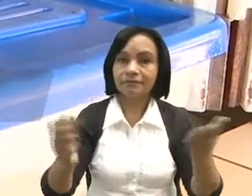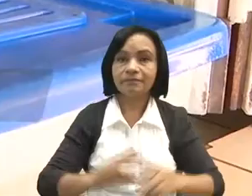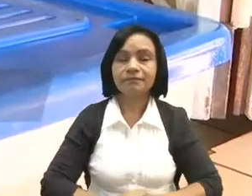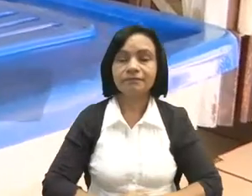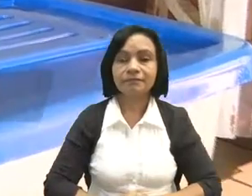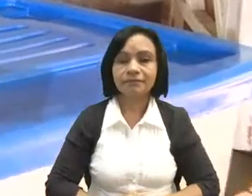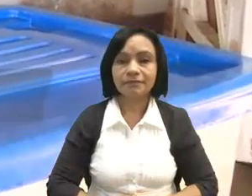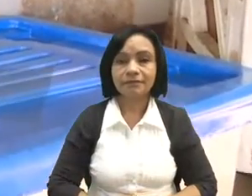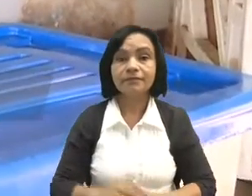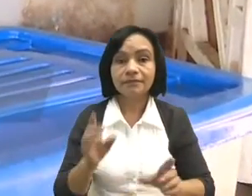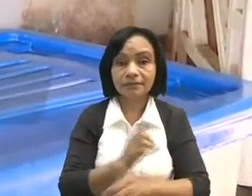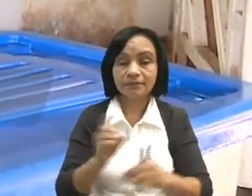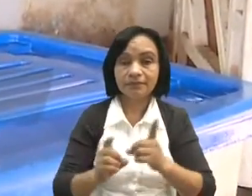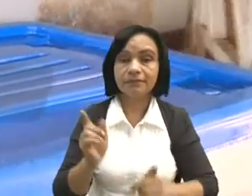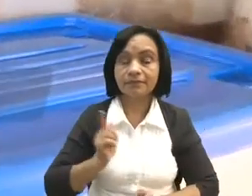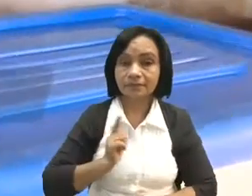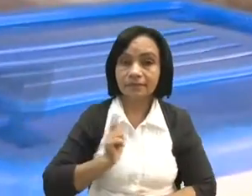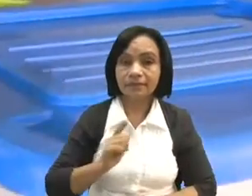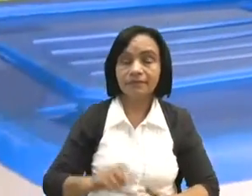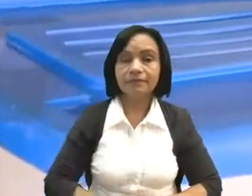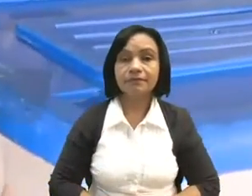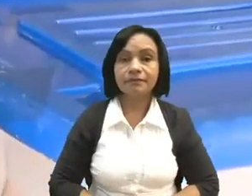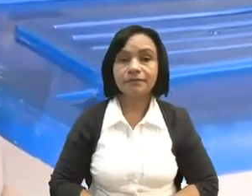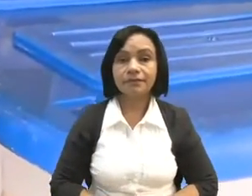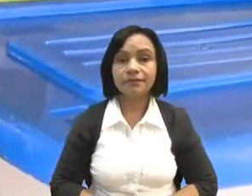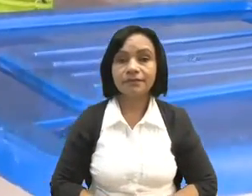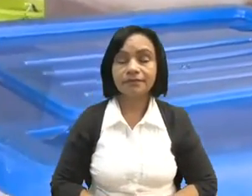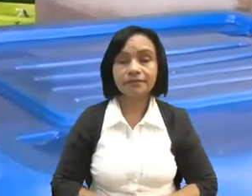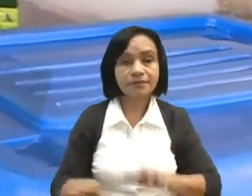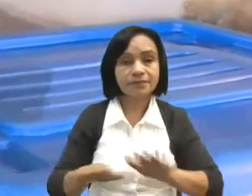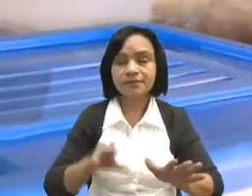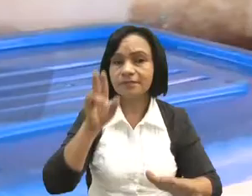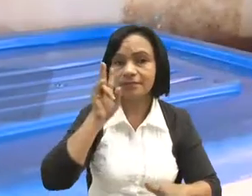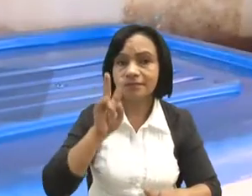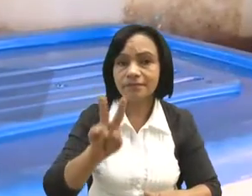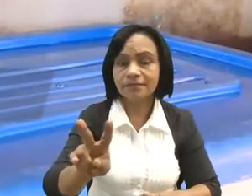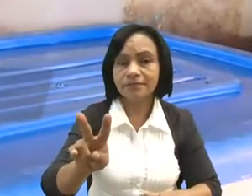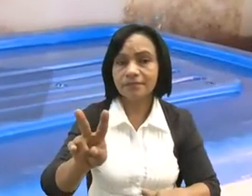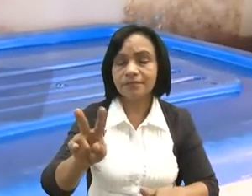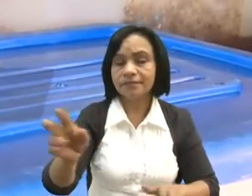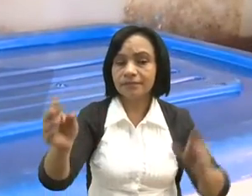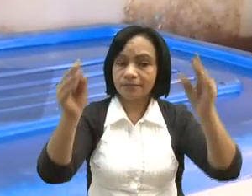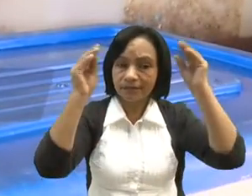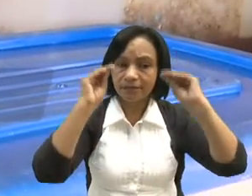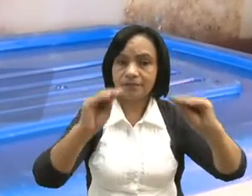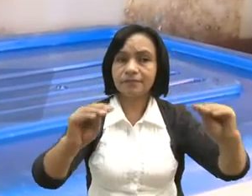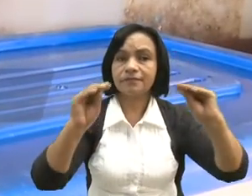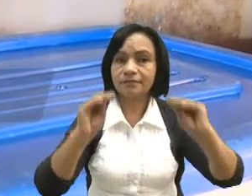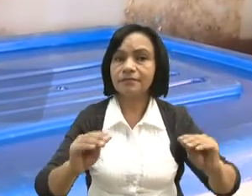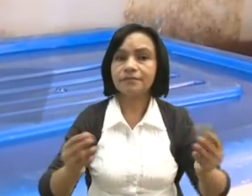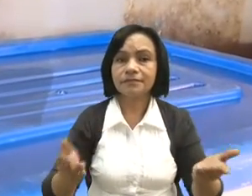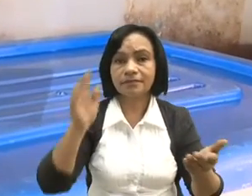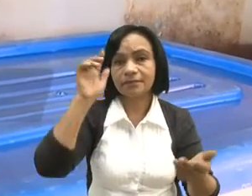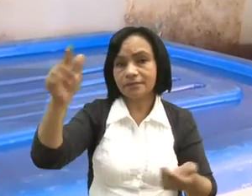Efectivamente, para garantizar y que no se mire como una mercancía la educación. Okay.